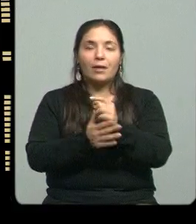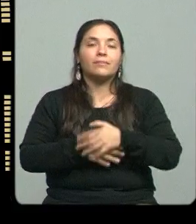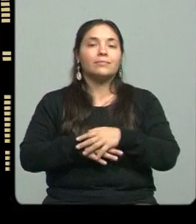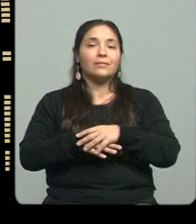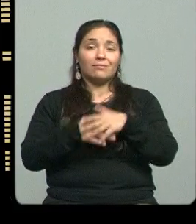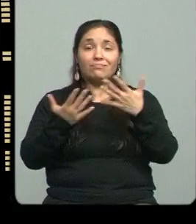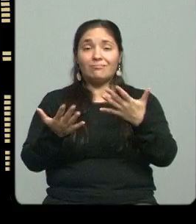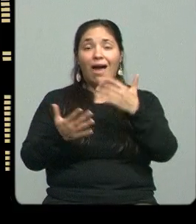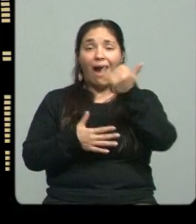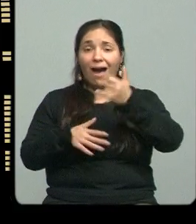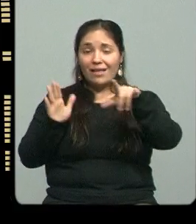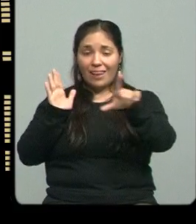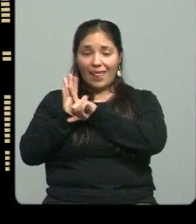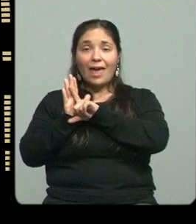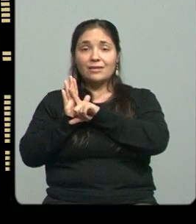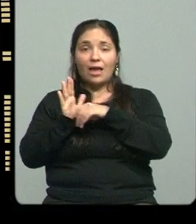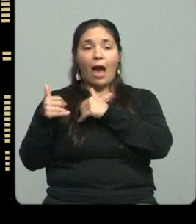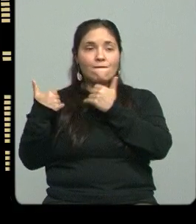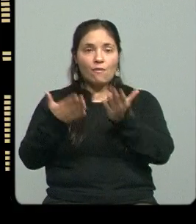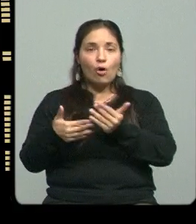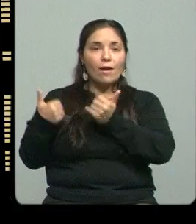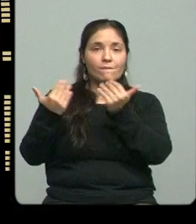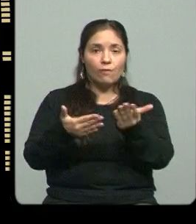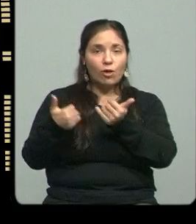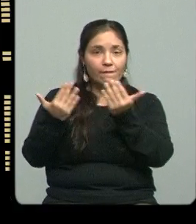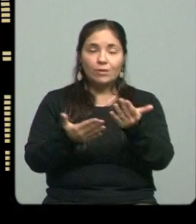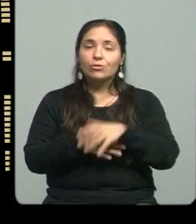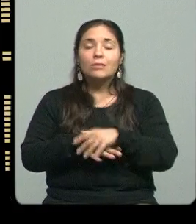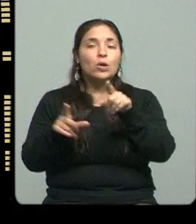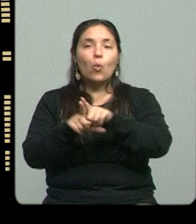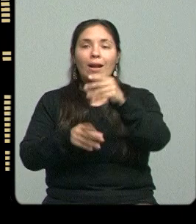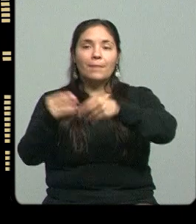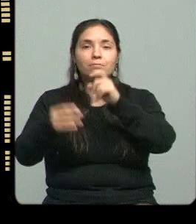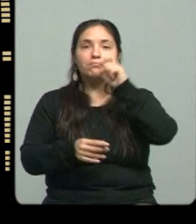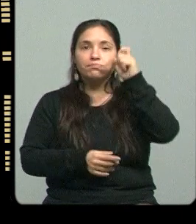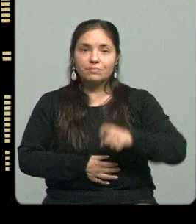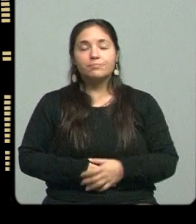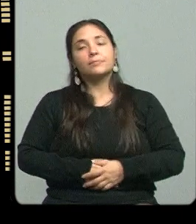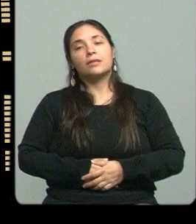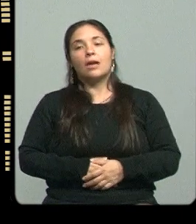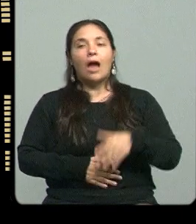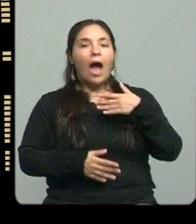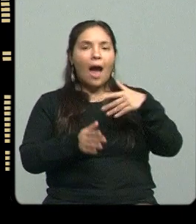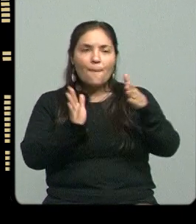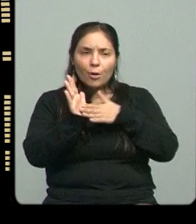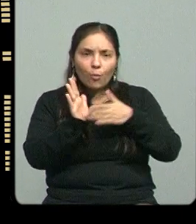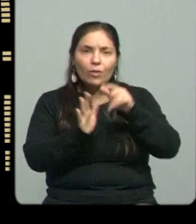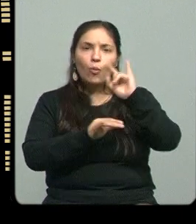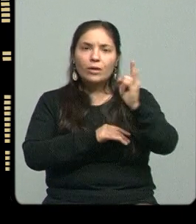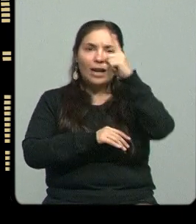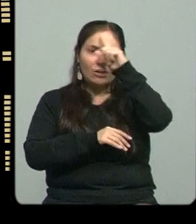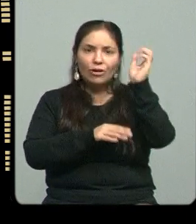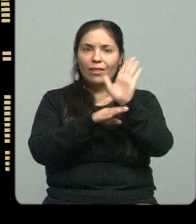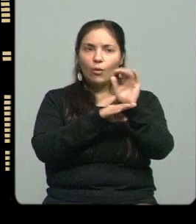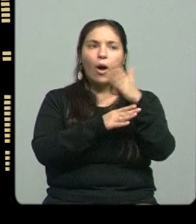que así lo disponen, ¿no? Y que en definitiva no se terminan cumpliendo, lamentablemente. Leticia, vamos a seguir hablando de la propuesta específicamente de la Universidad Nacional